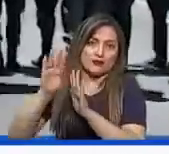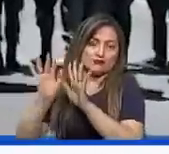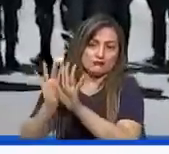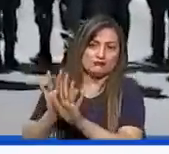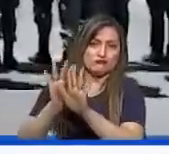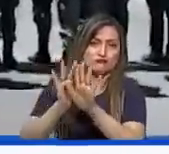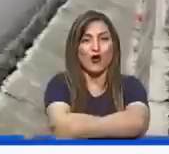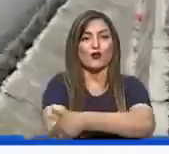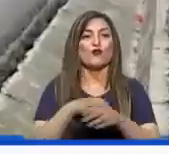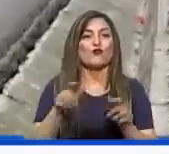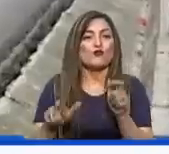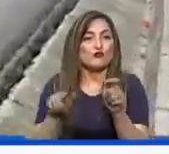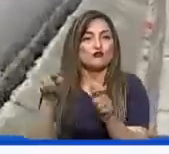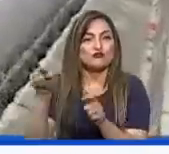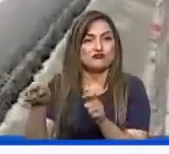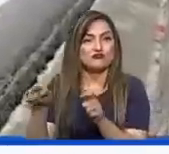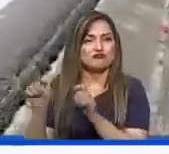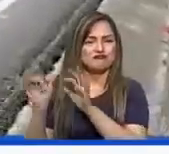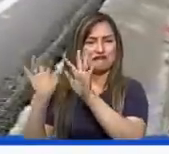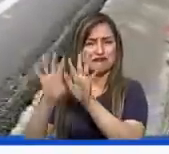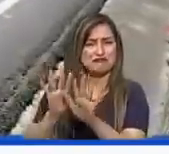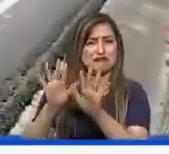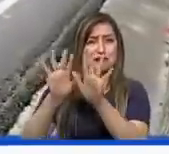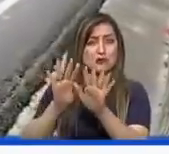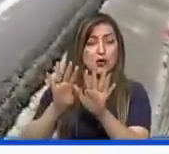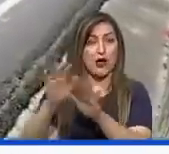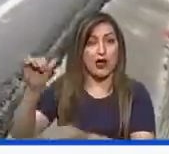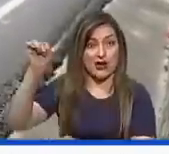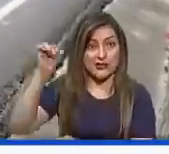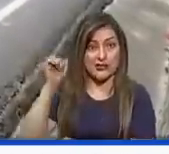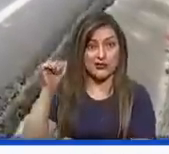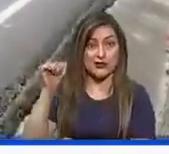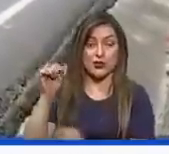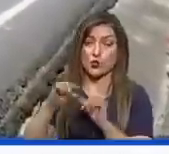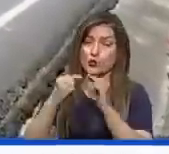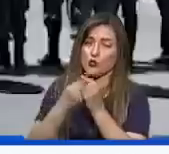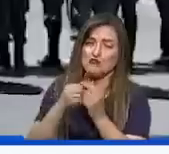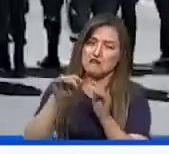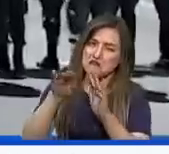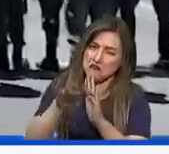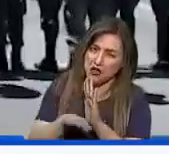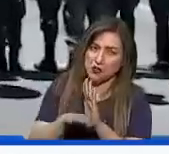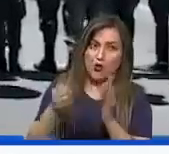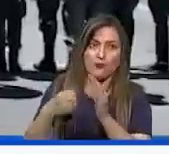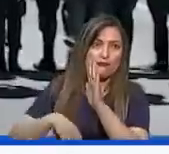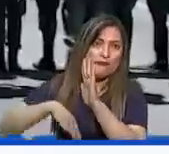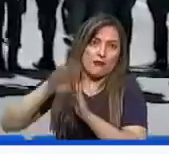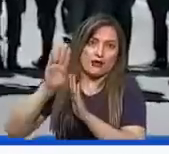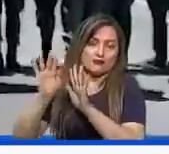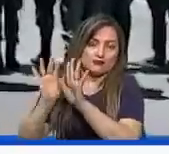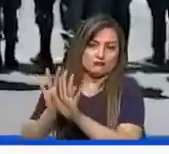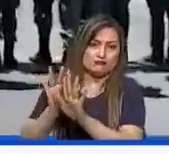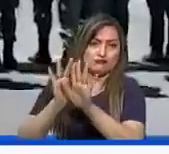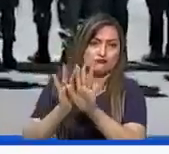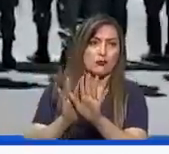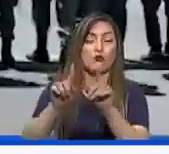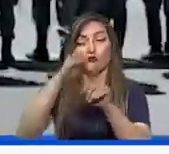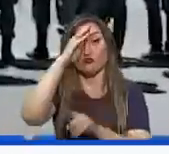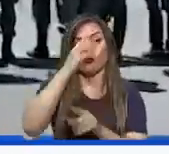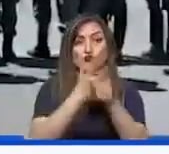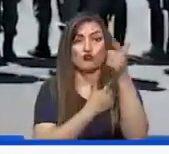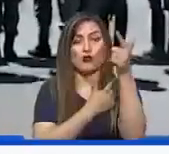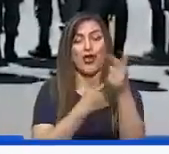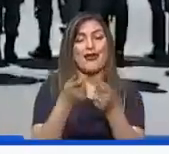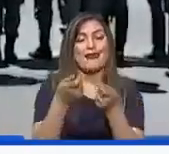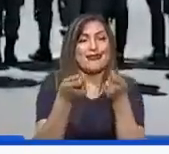encuentran quiero ver hadas tres veces más de lo que vimos del día de ayer varios militares también están conversando con los dirigentes de este sector